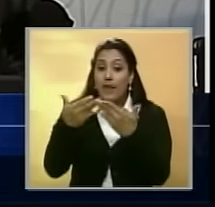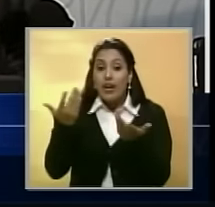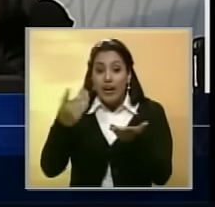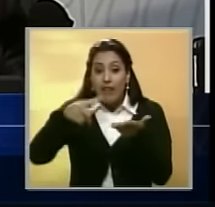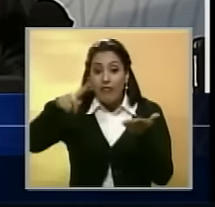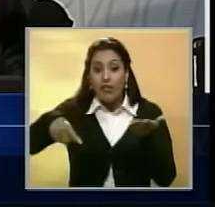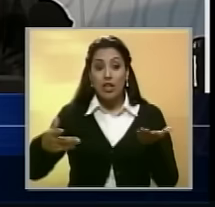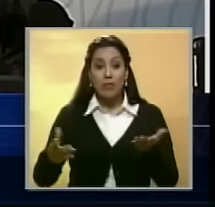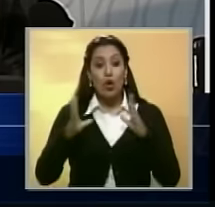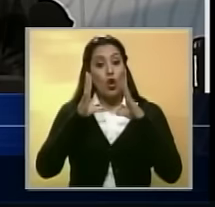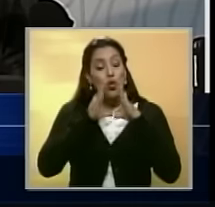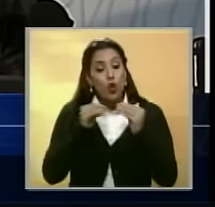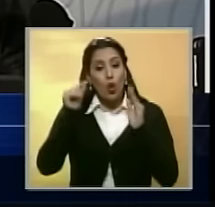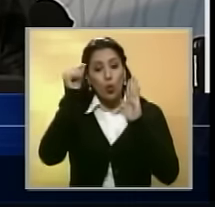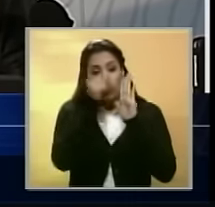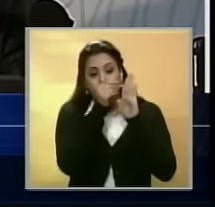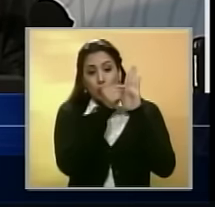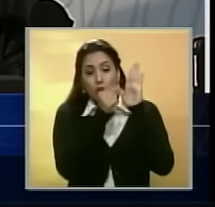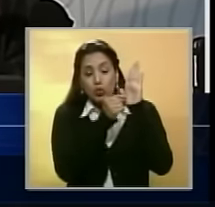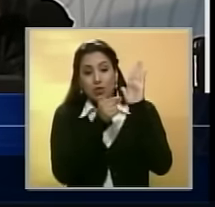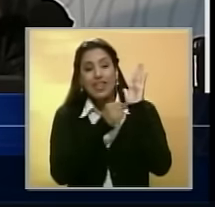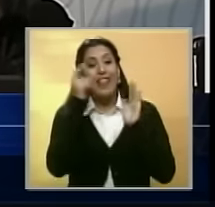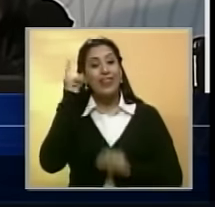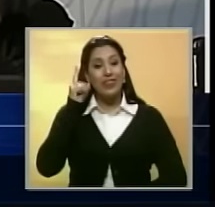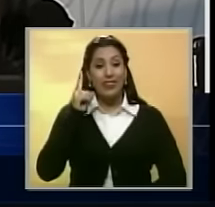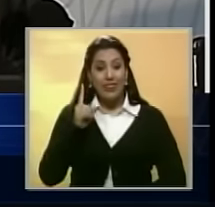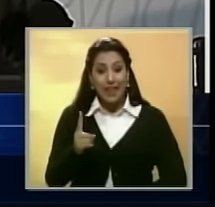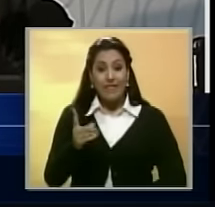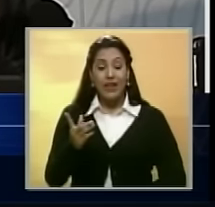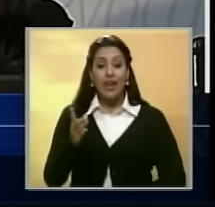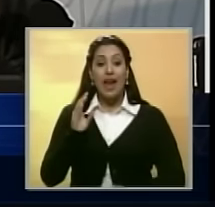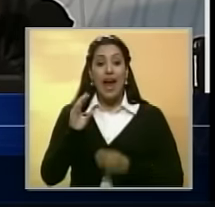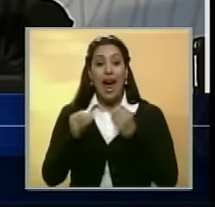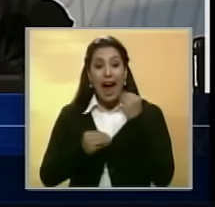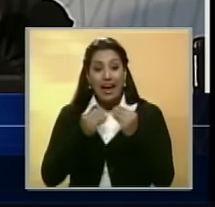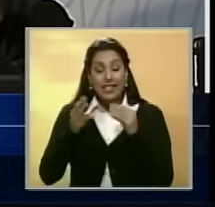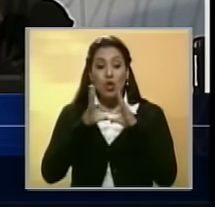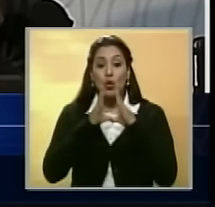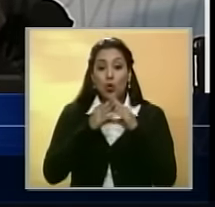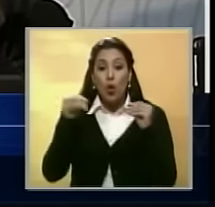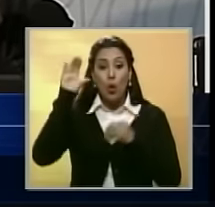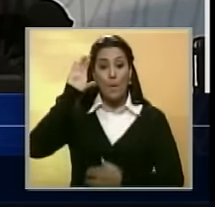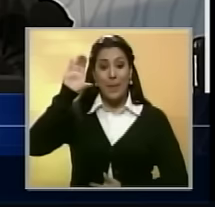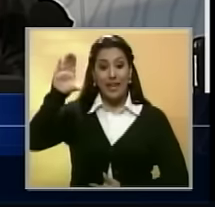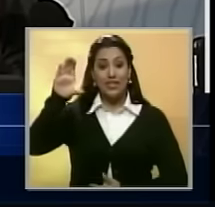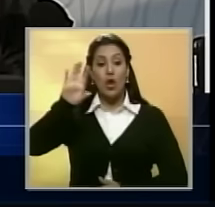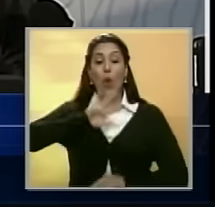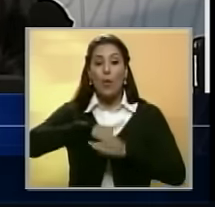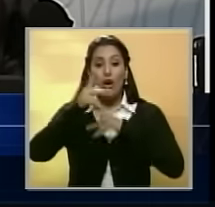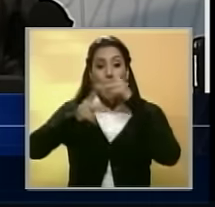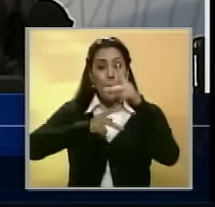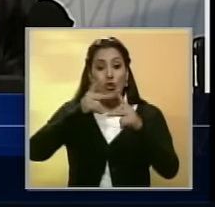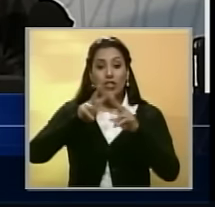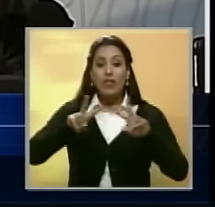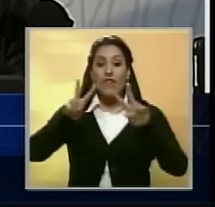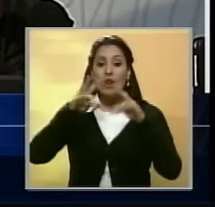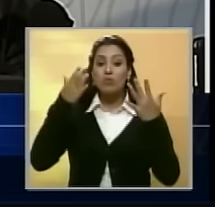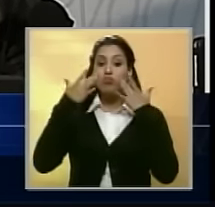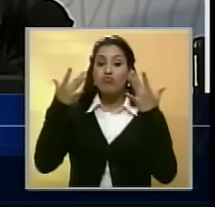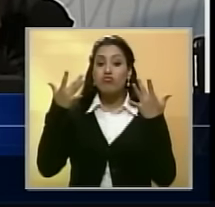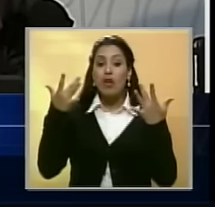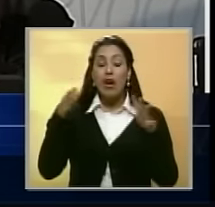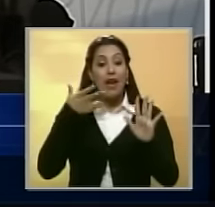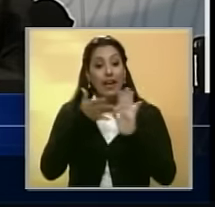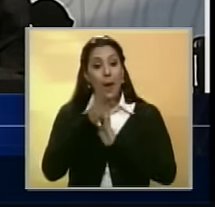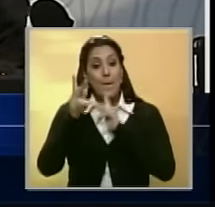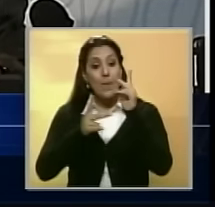nuestra firma. Todos los puntos que deben ponerse en todo el país, porque el proceso de validación es un proceso de